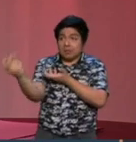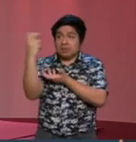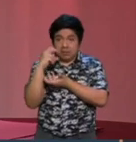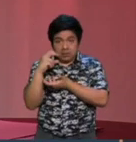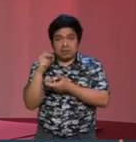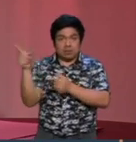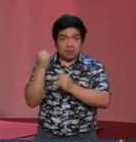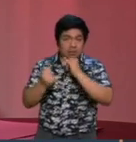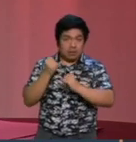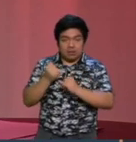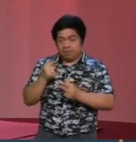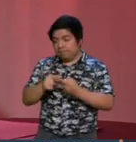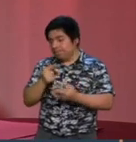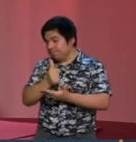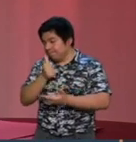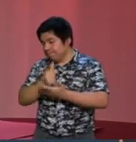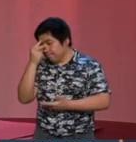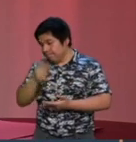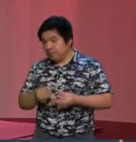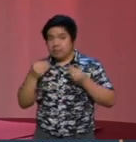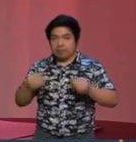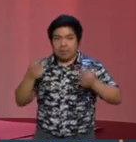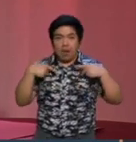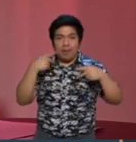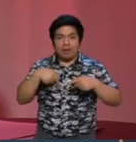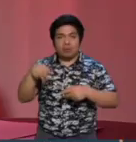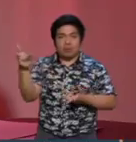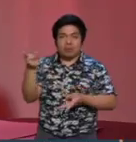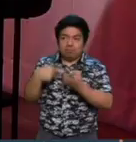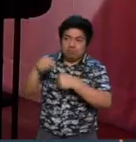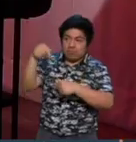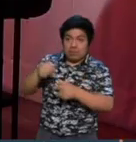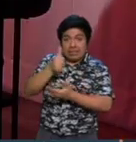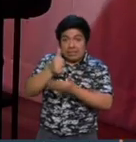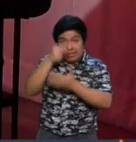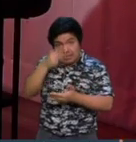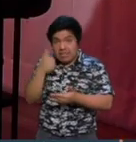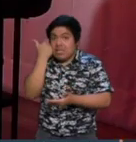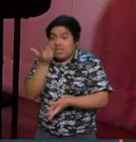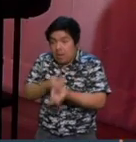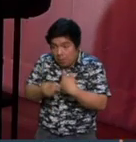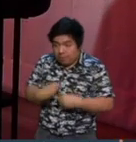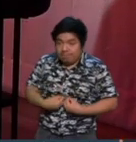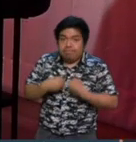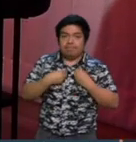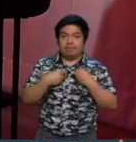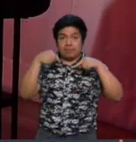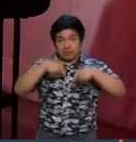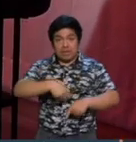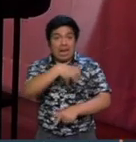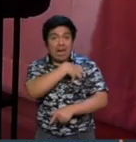extranjera. La ciudad está llena de extranjeros que quieren venir a vivir a la ciudad. La ciudad es la capital cultural